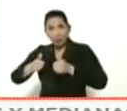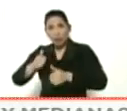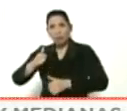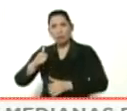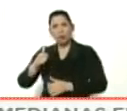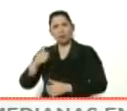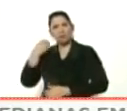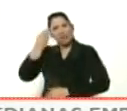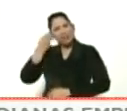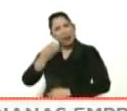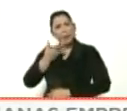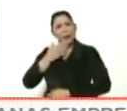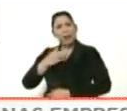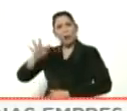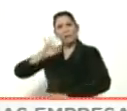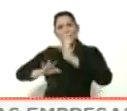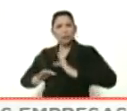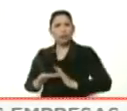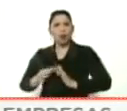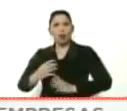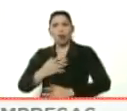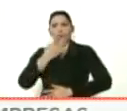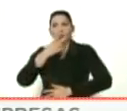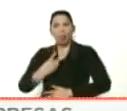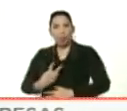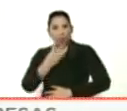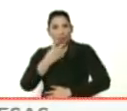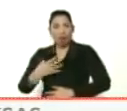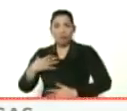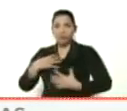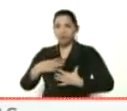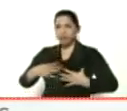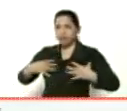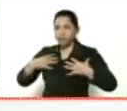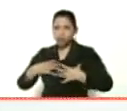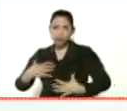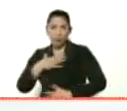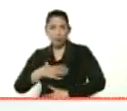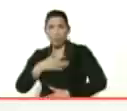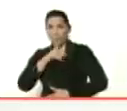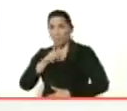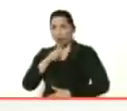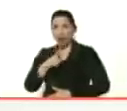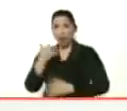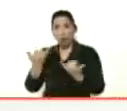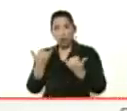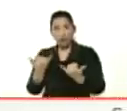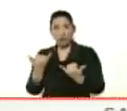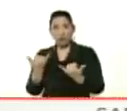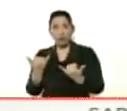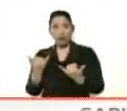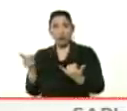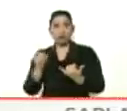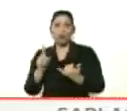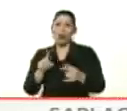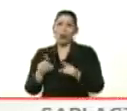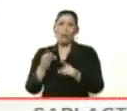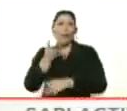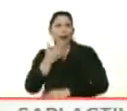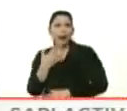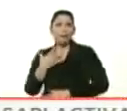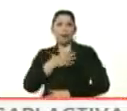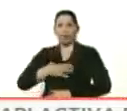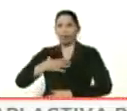una infección, exclusivamente una infección respiratoria, una infección de los pulmones. Ahorita cada vez se sabe más que que no parece ser una infección respiratoria,